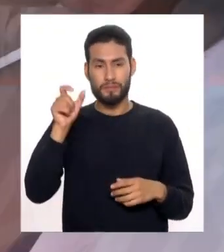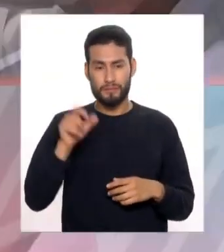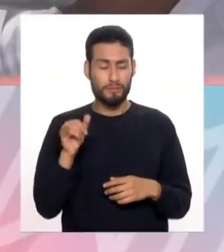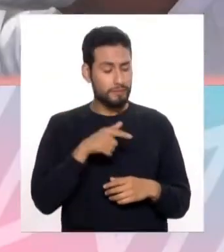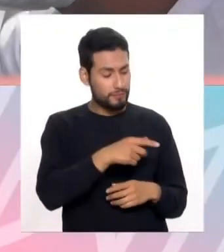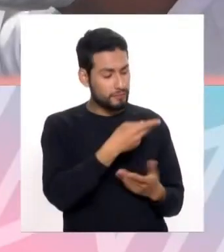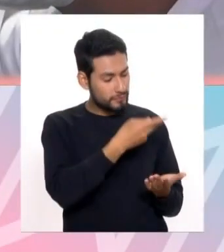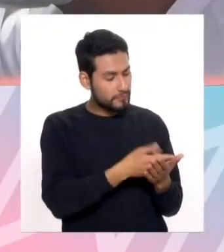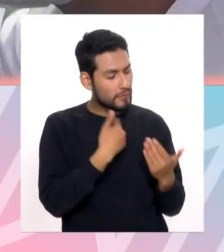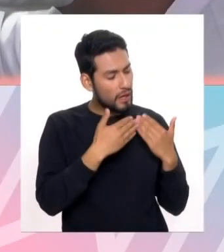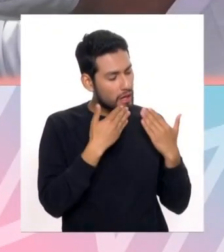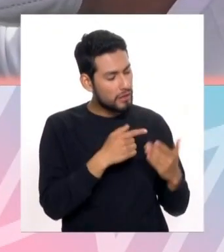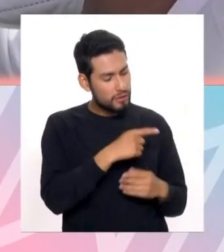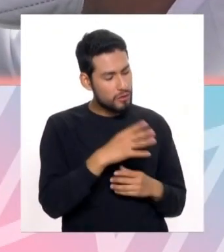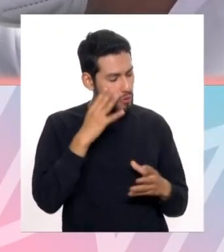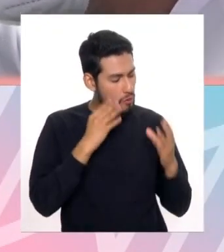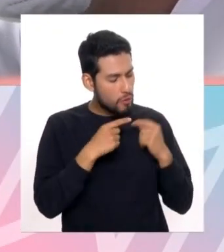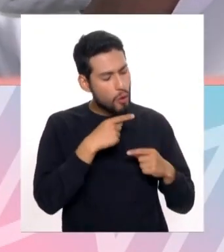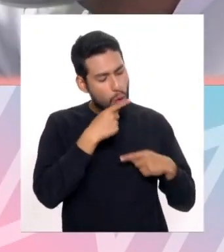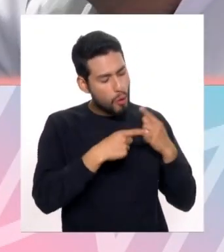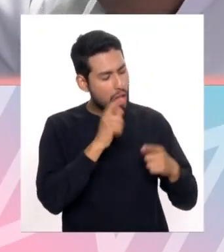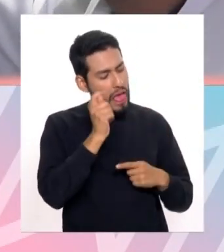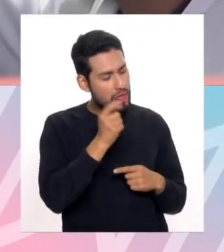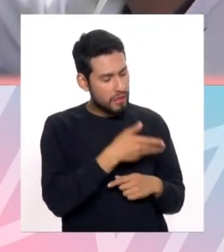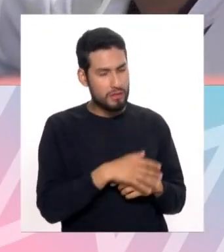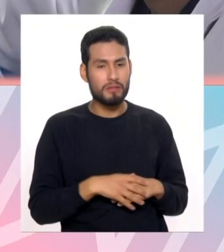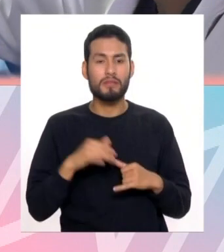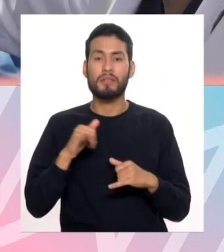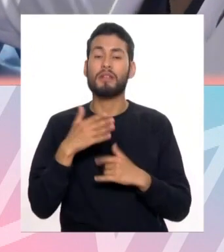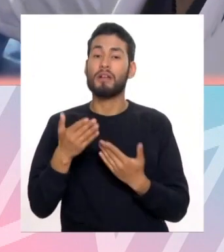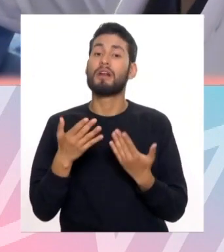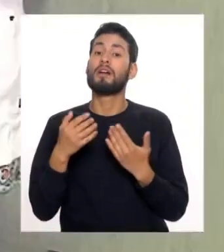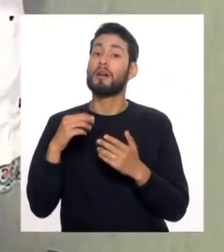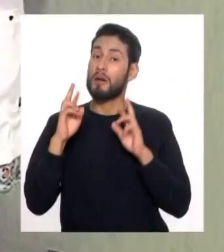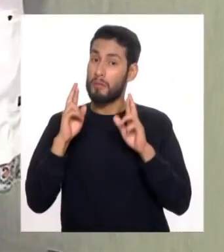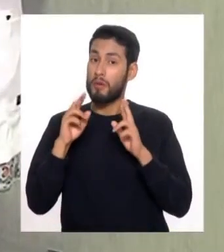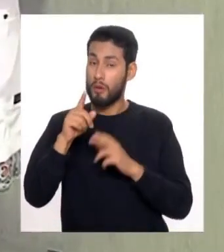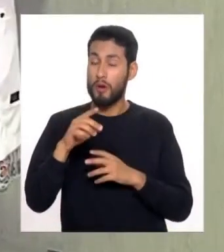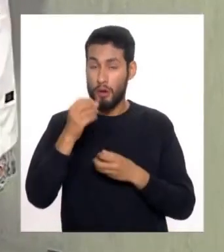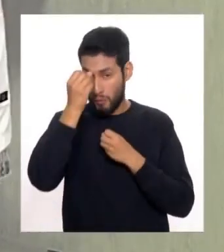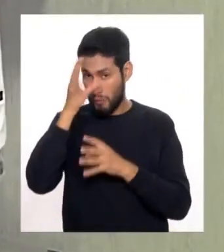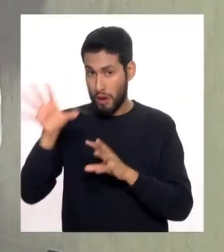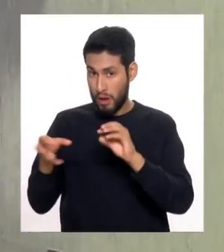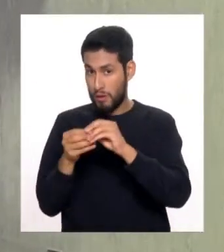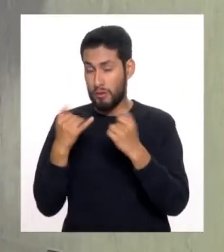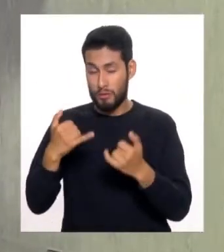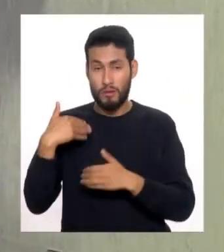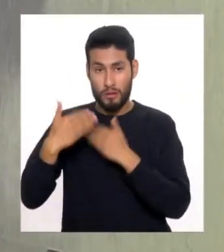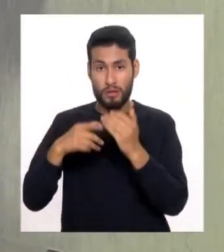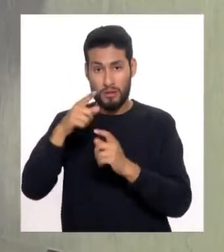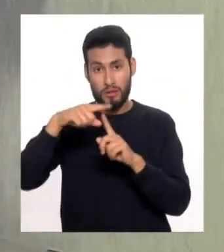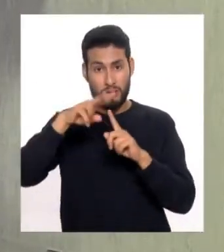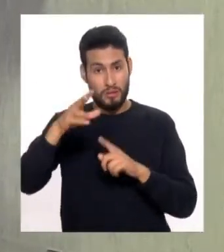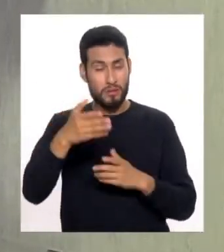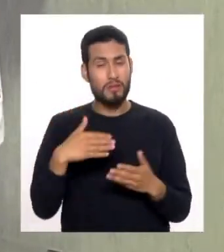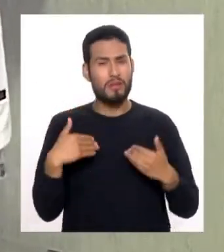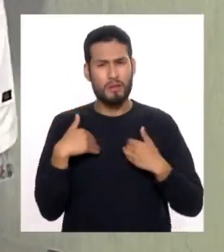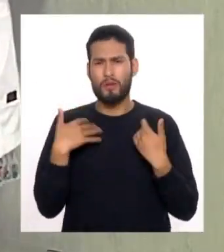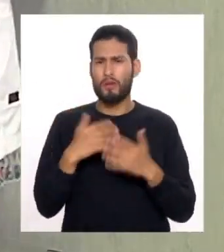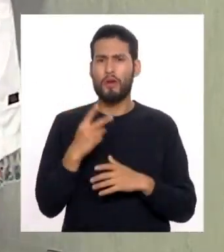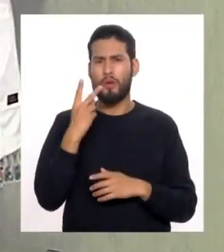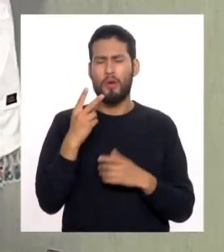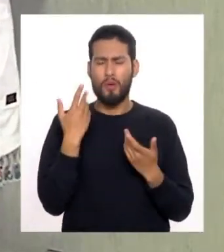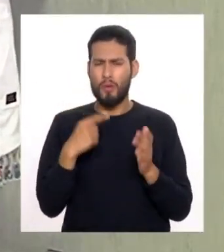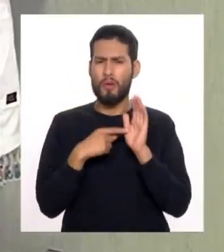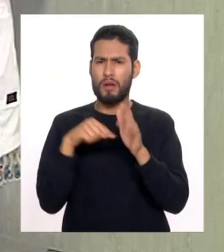muchas gracias por contarnos un poco su caso. Doctores, esperamos haber complementado la información que se está desarrollando en el SET. Tenemos 2 grandes